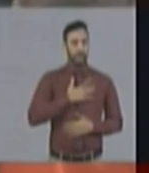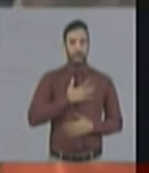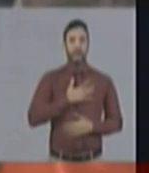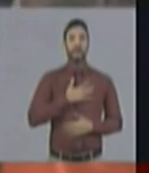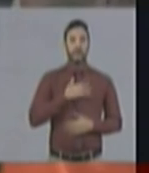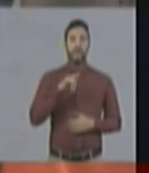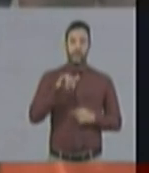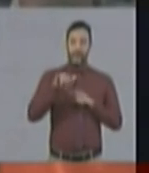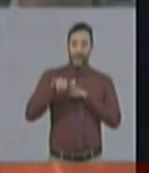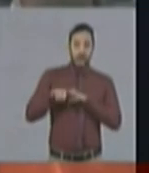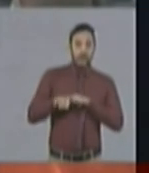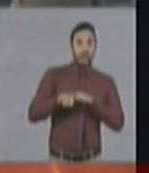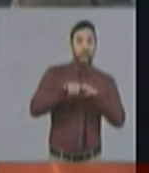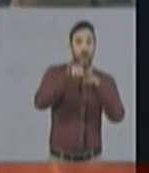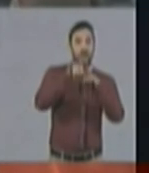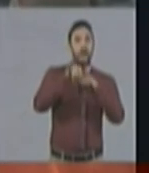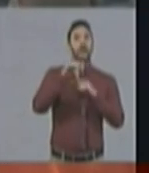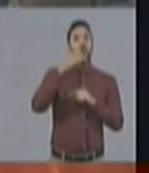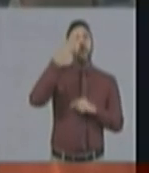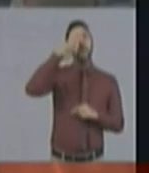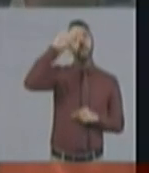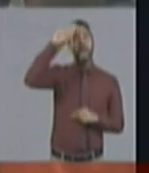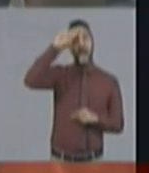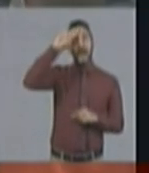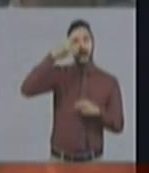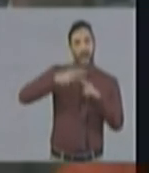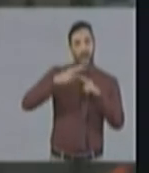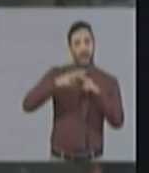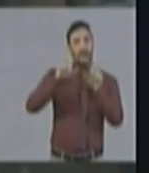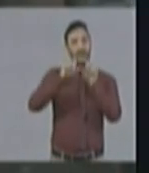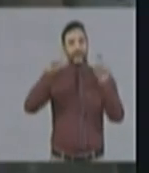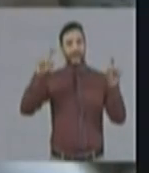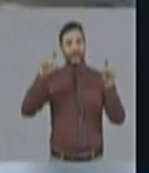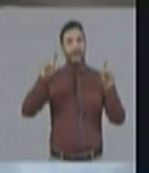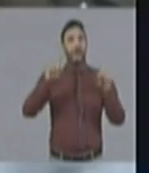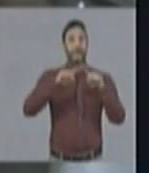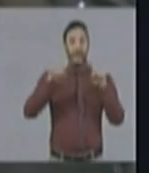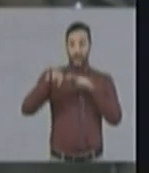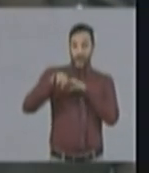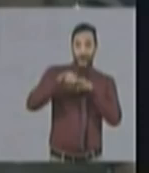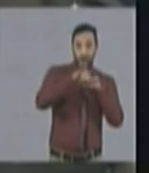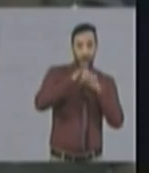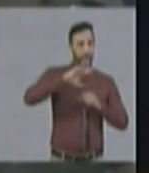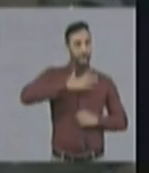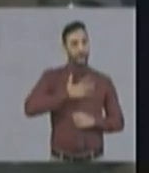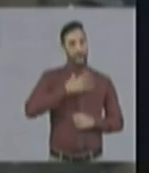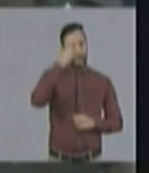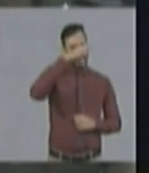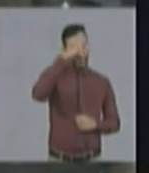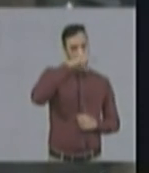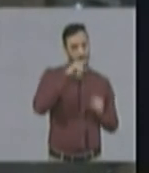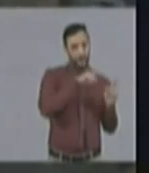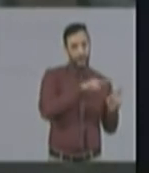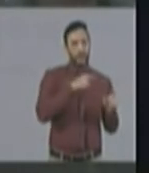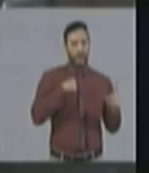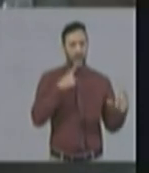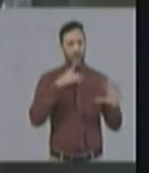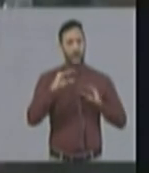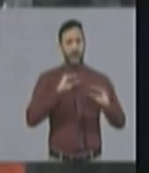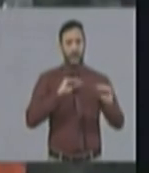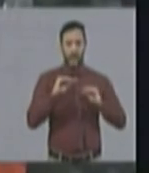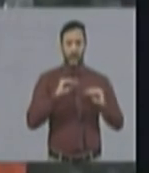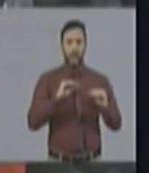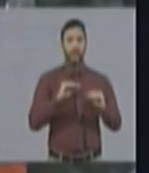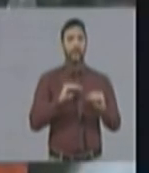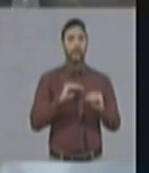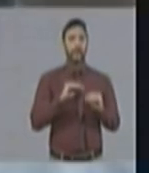un vuelo de Cubana de Aviación. Pero no una aeronave de Cubana de Aviación. Pero no era una aeronave de Cubana de Aviación. Como se conoce, hemos hablado mucho de este tema